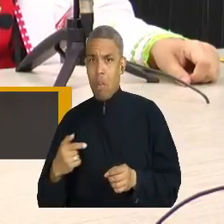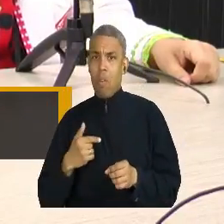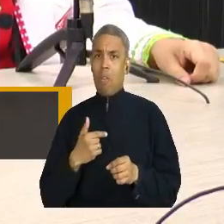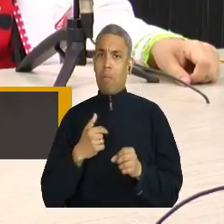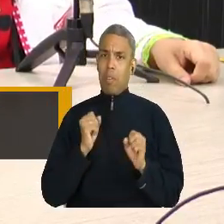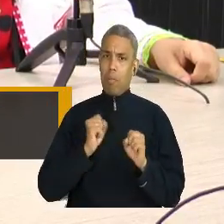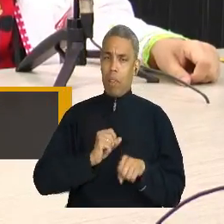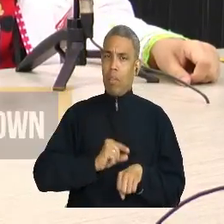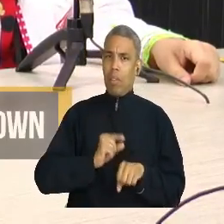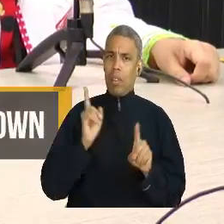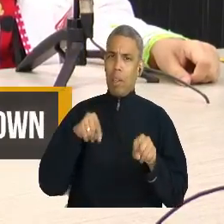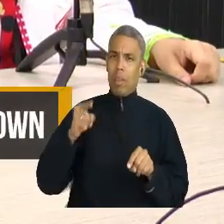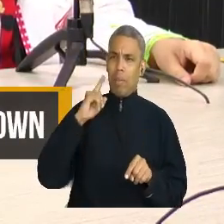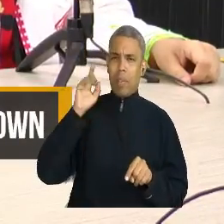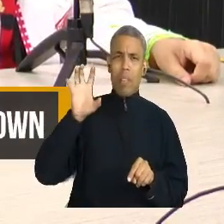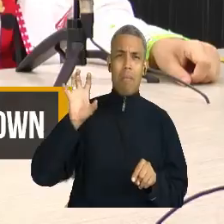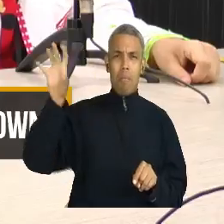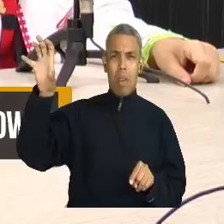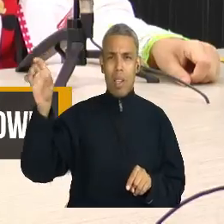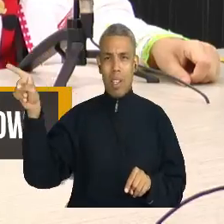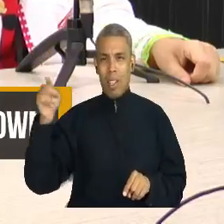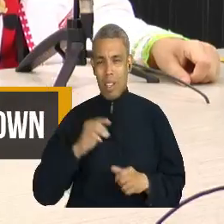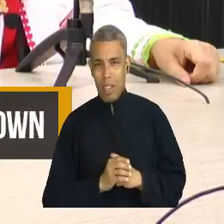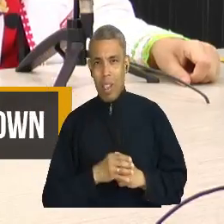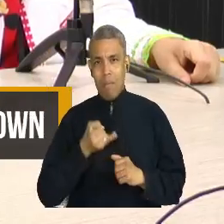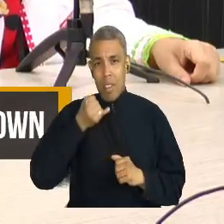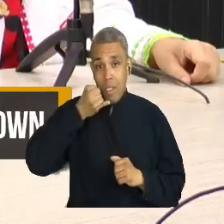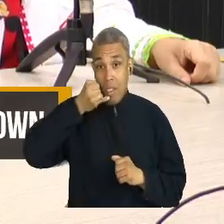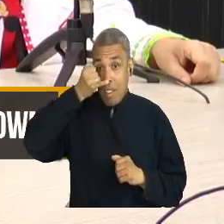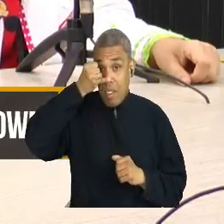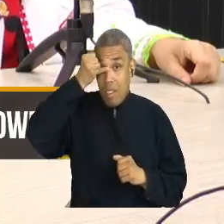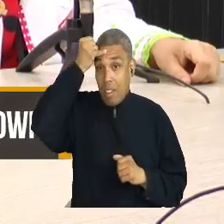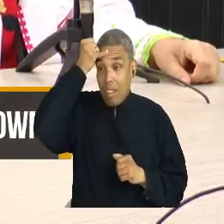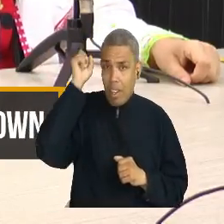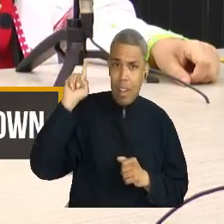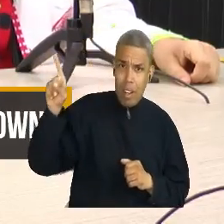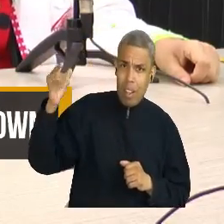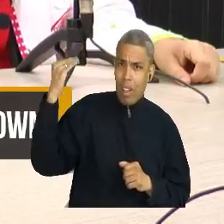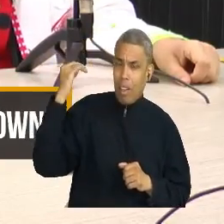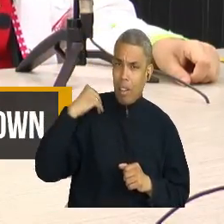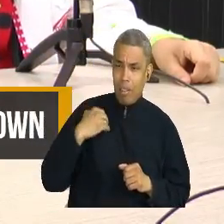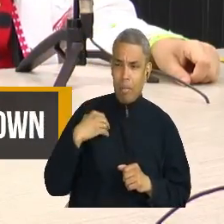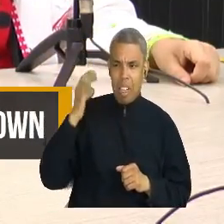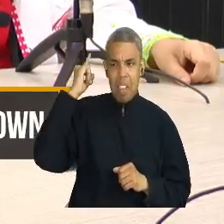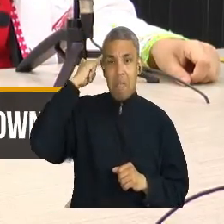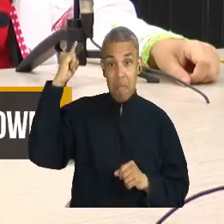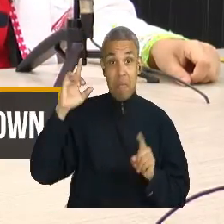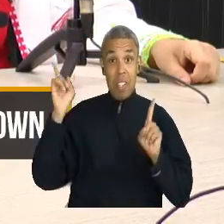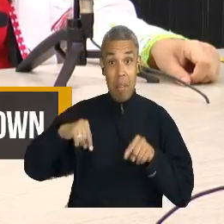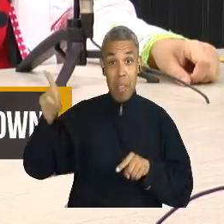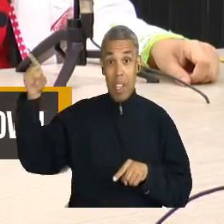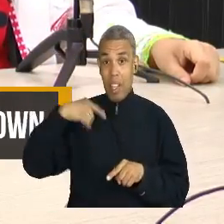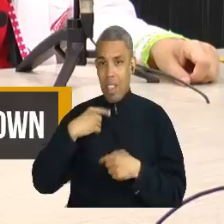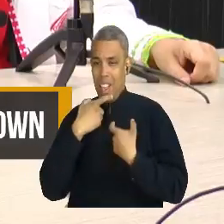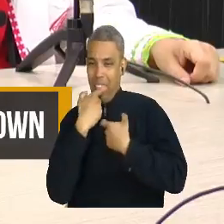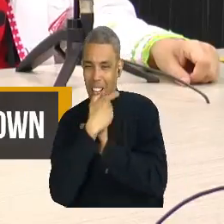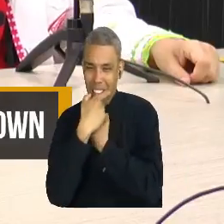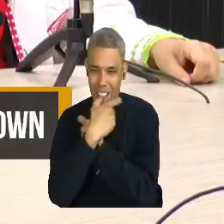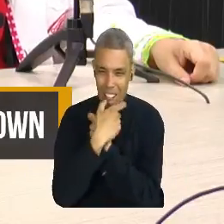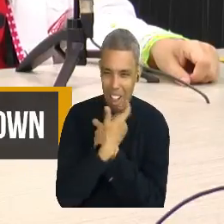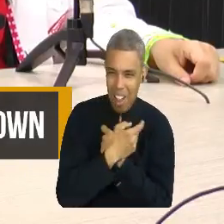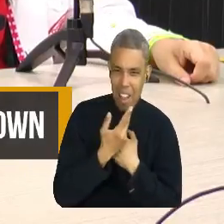de Israel. Entonces realmente el trabajo es arduo y estamos muy felices de poder estar en Barranca Bermeja